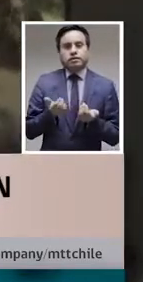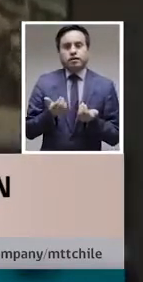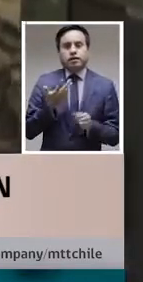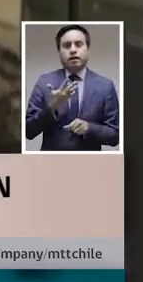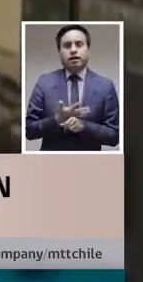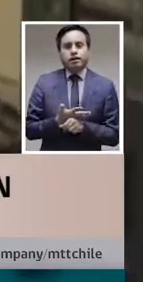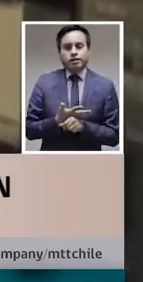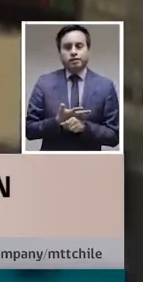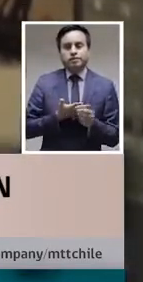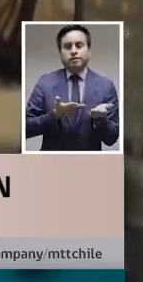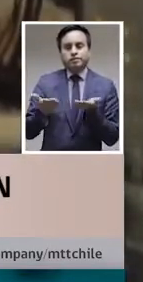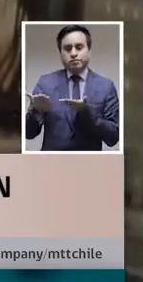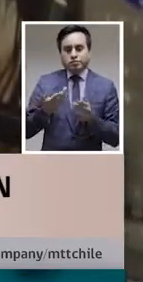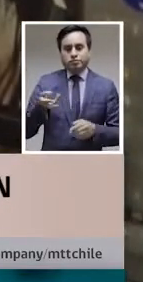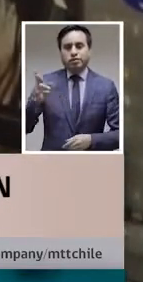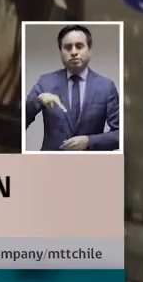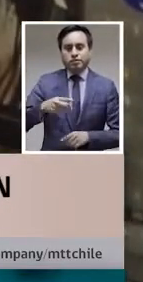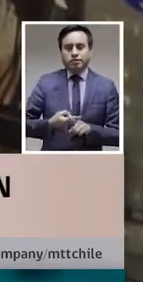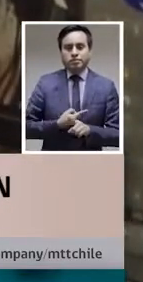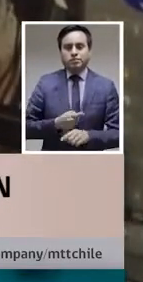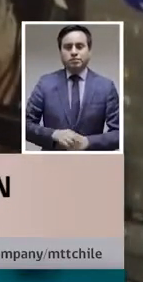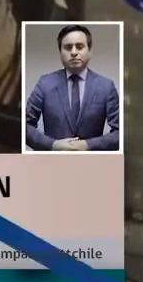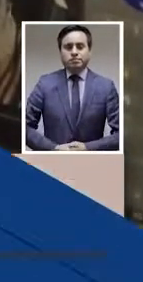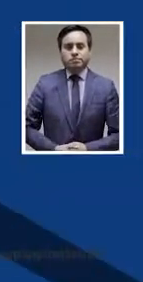contar con los servicios nuevamente.